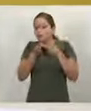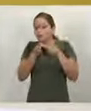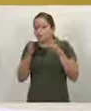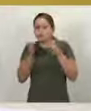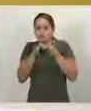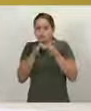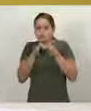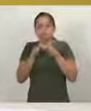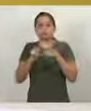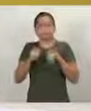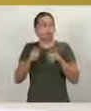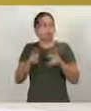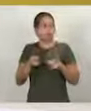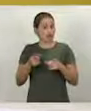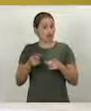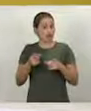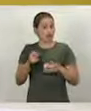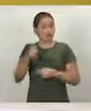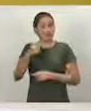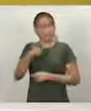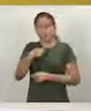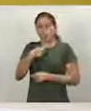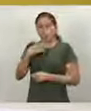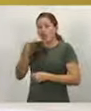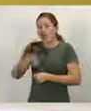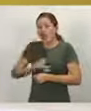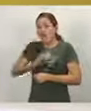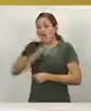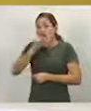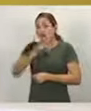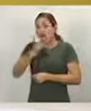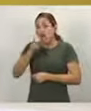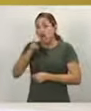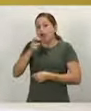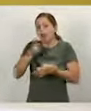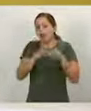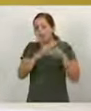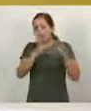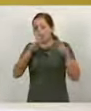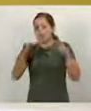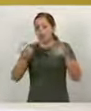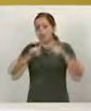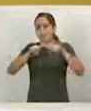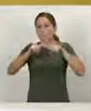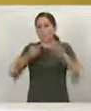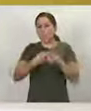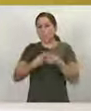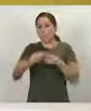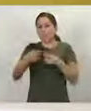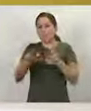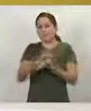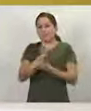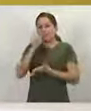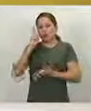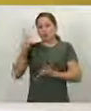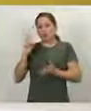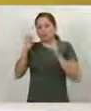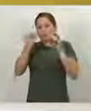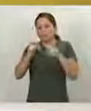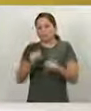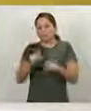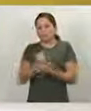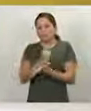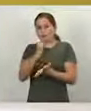ejemplificando. Por tanto, si yo voy a argumentar por qué la historia me absolverá